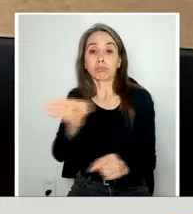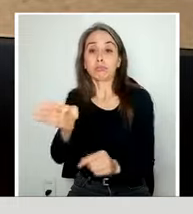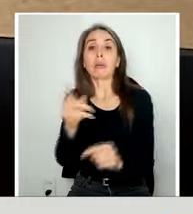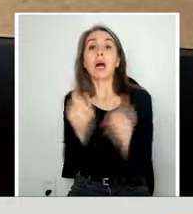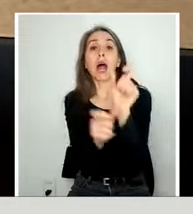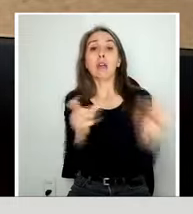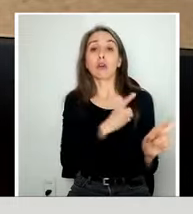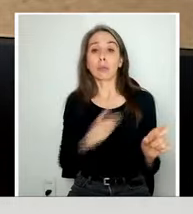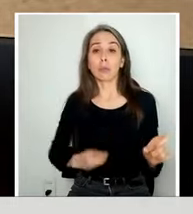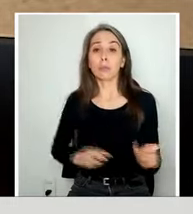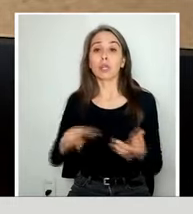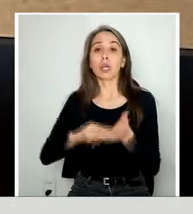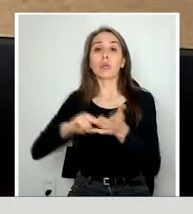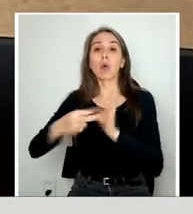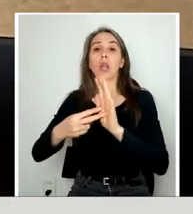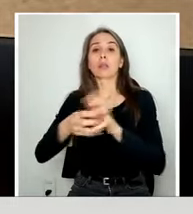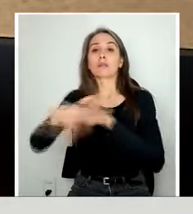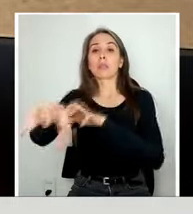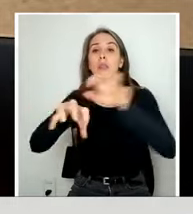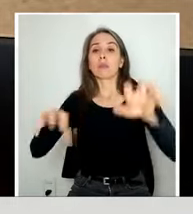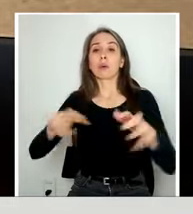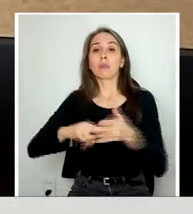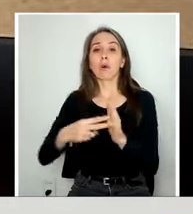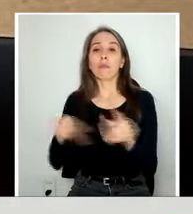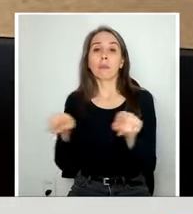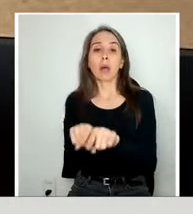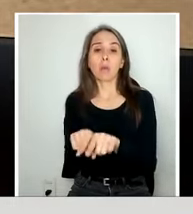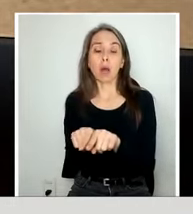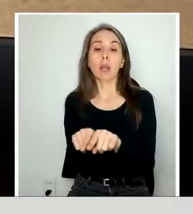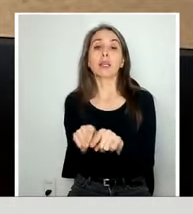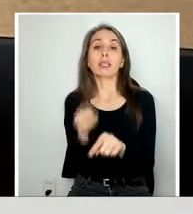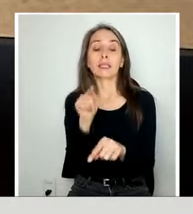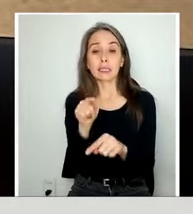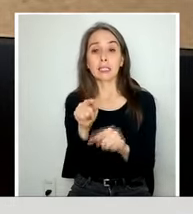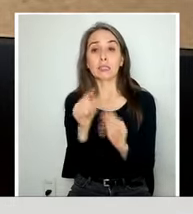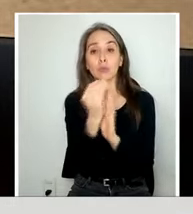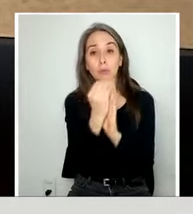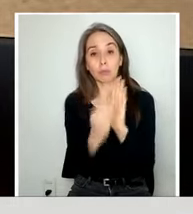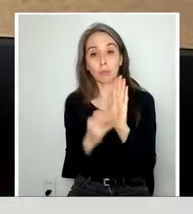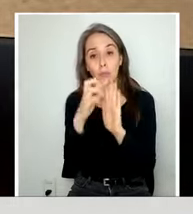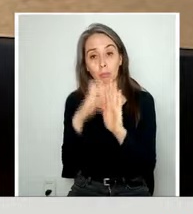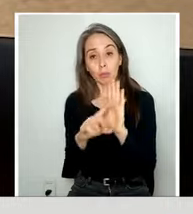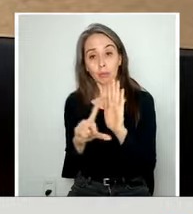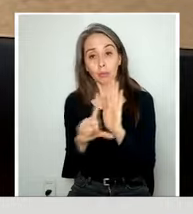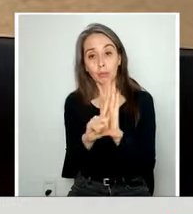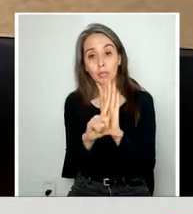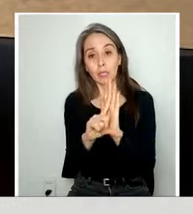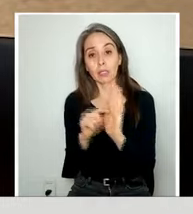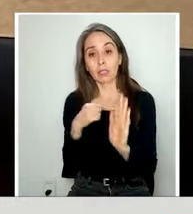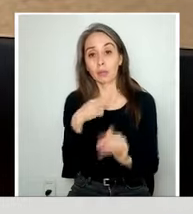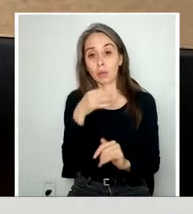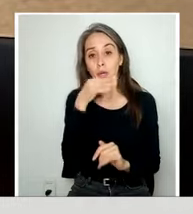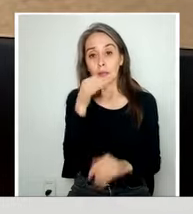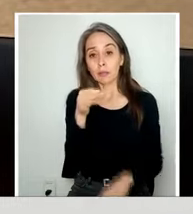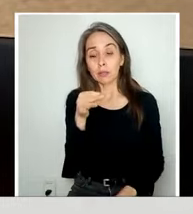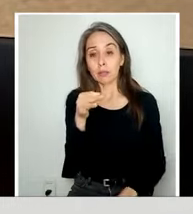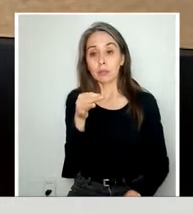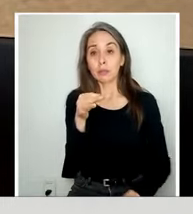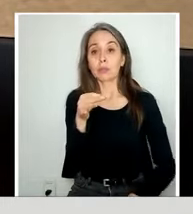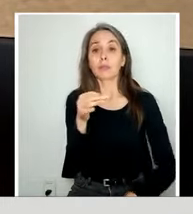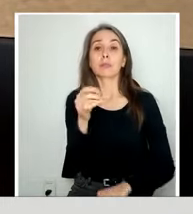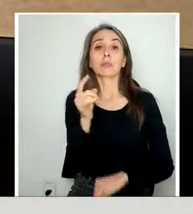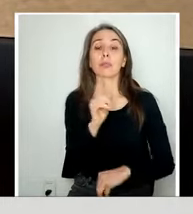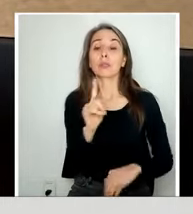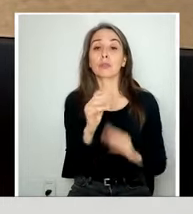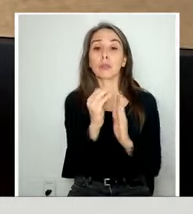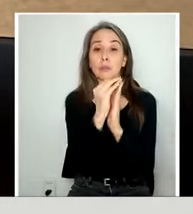fragmentación igual que el problema igual por eso eso también lo aborda el proyecto de ley que he hecho mención y no lo está abordando en la discusión